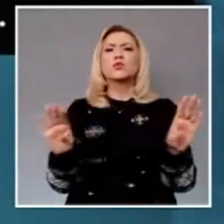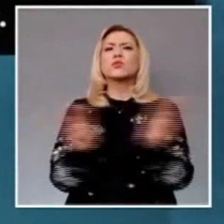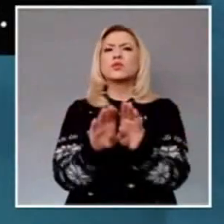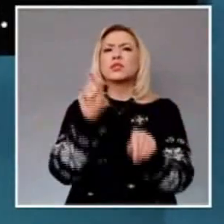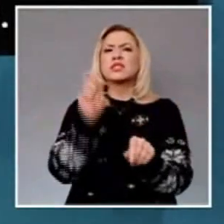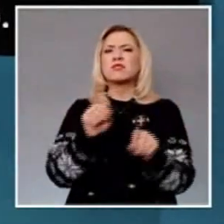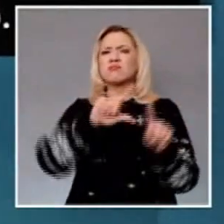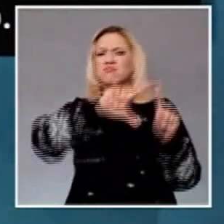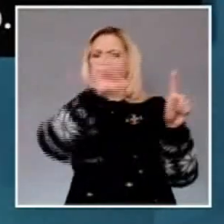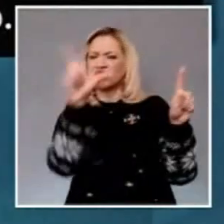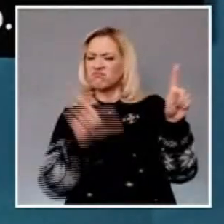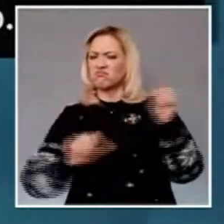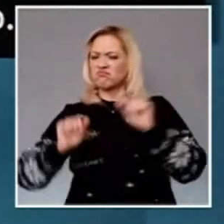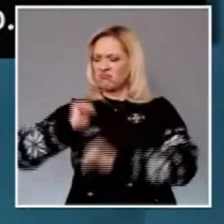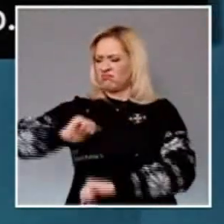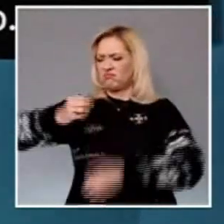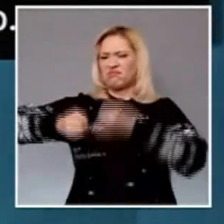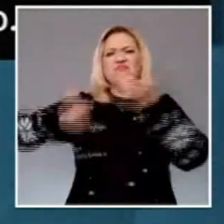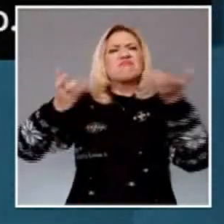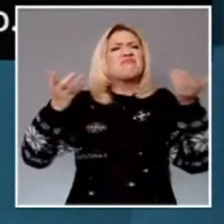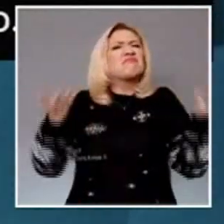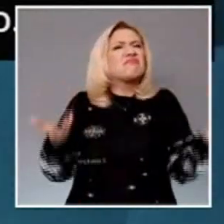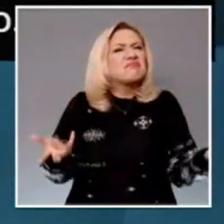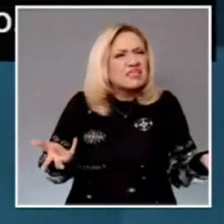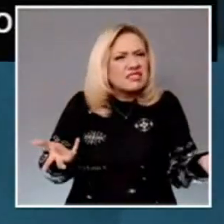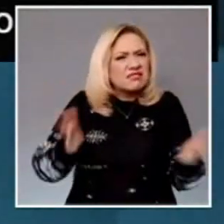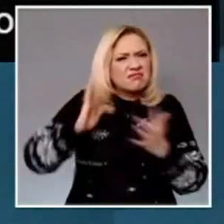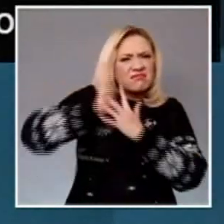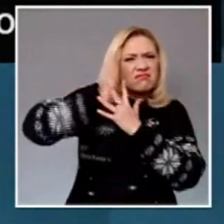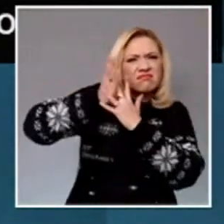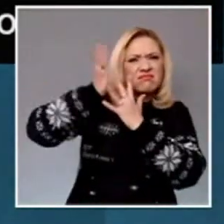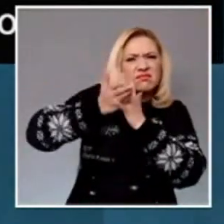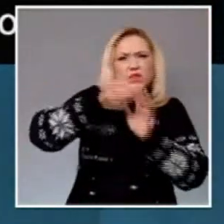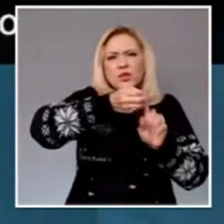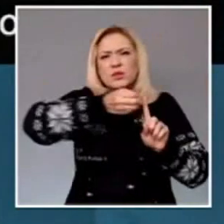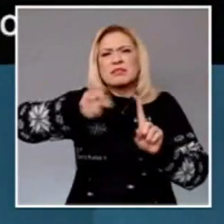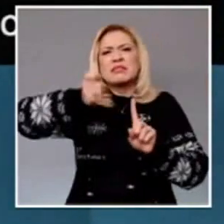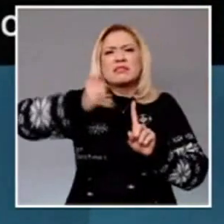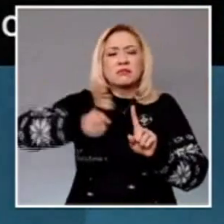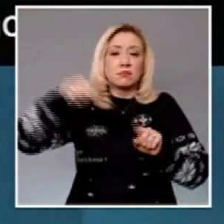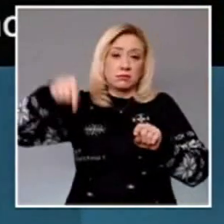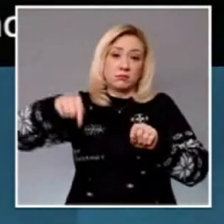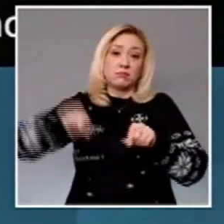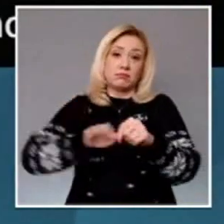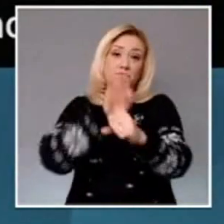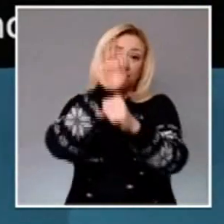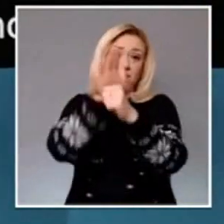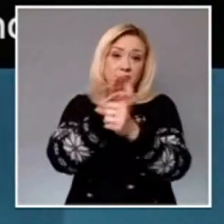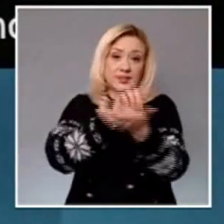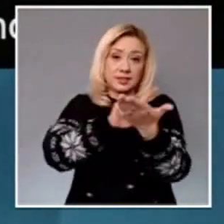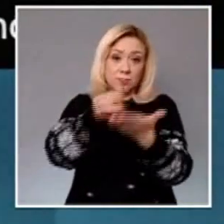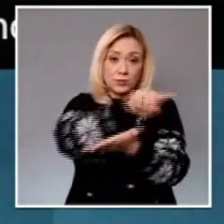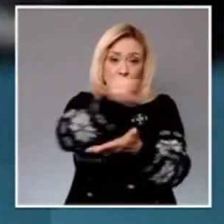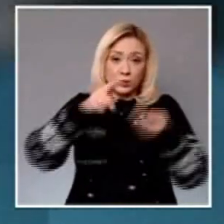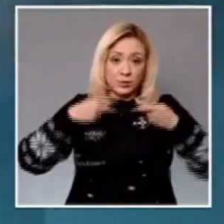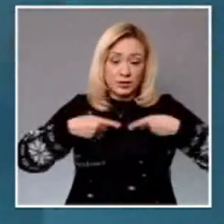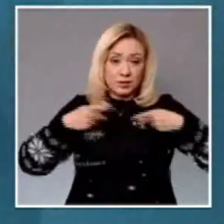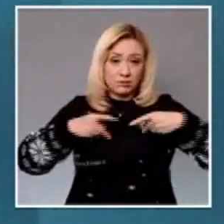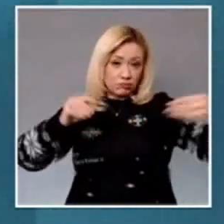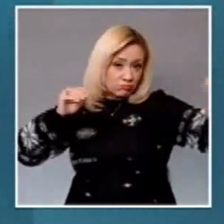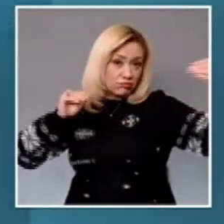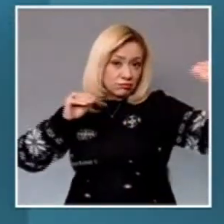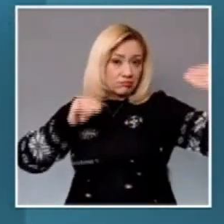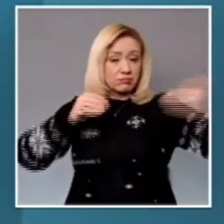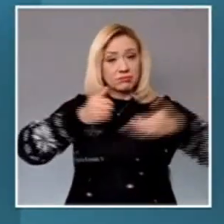órgano del Estado encargado de garantizar el acceso a la justicia y proteger los derechos de las personas. Se divide en juzgados de distrito,